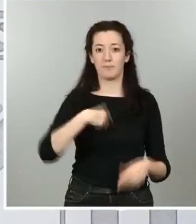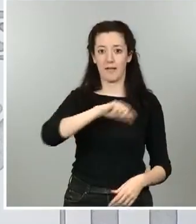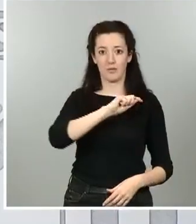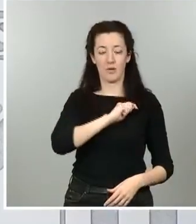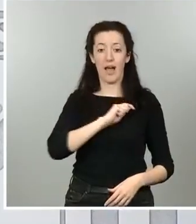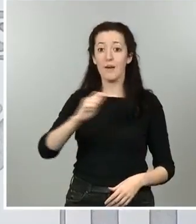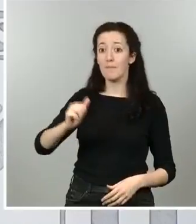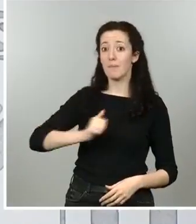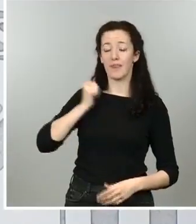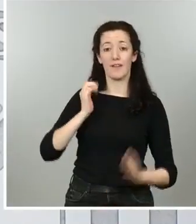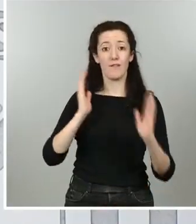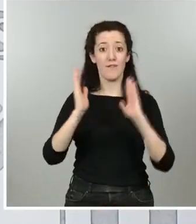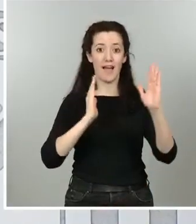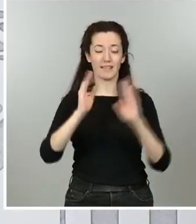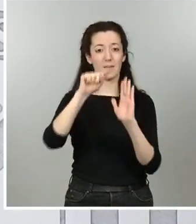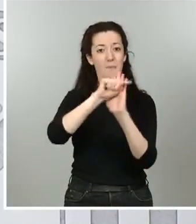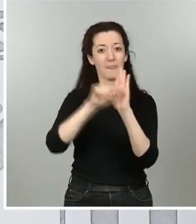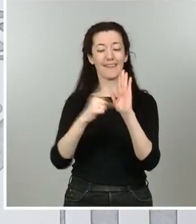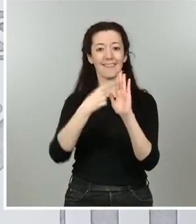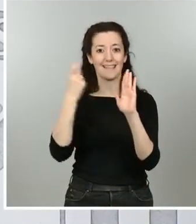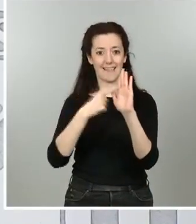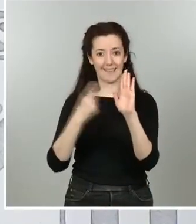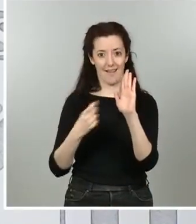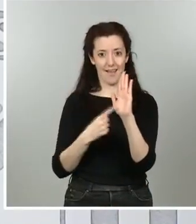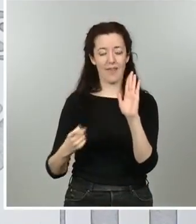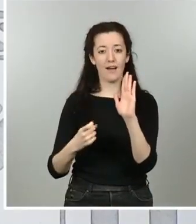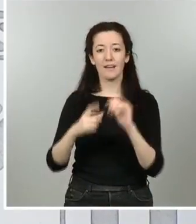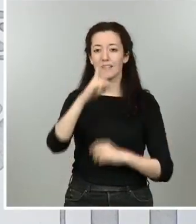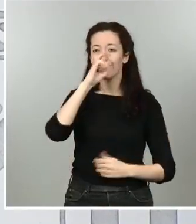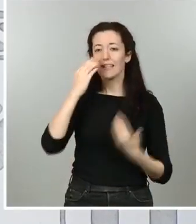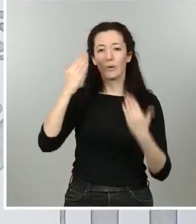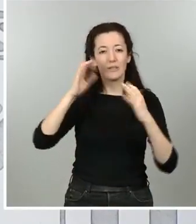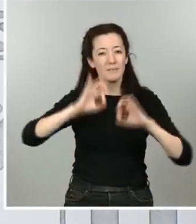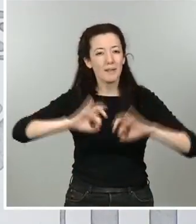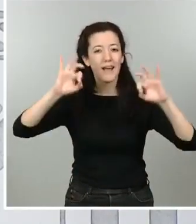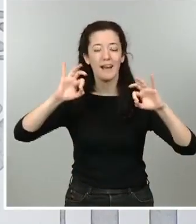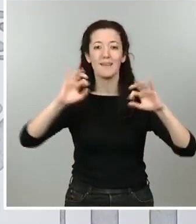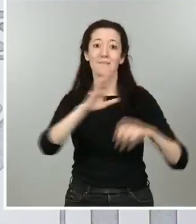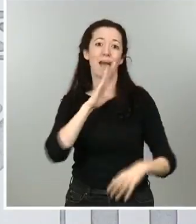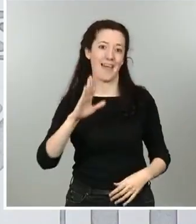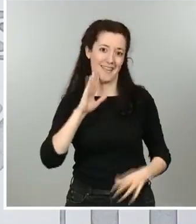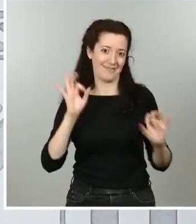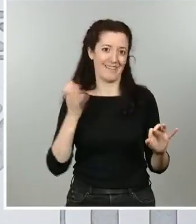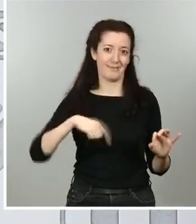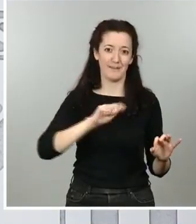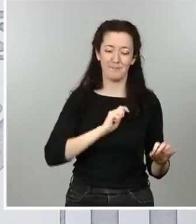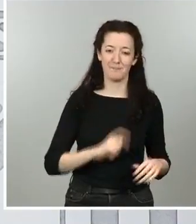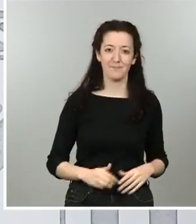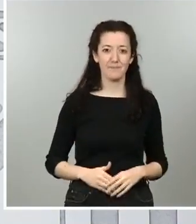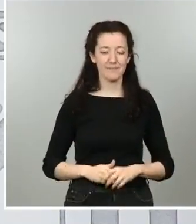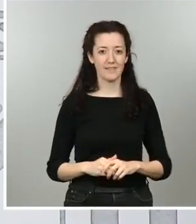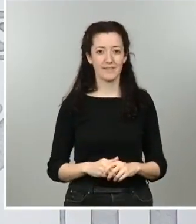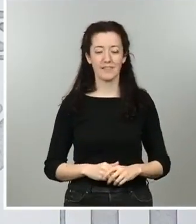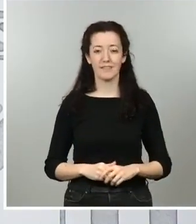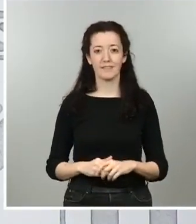fases de la desescalada, con un recuerdo muy especial para todas las madres de España. En el Día de la Madre